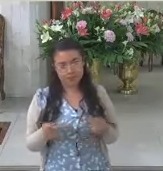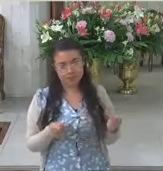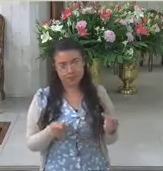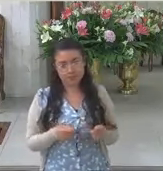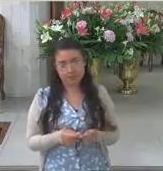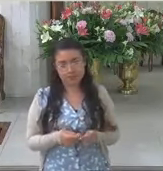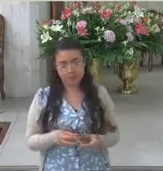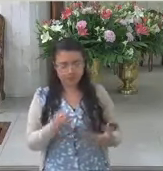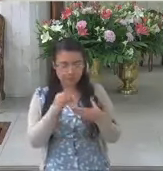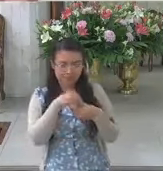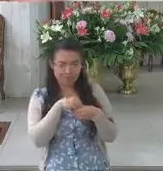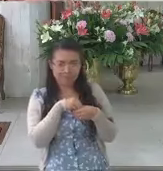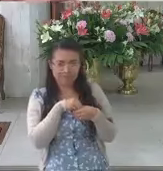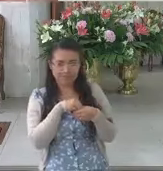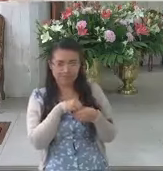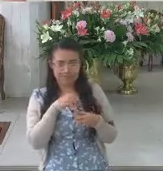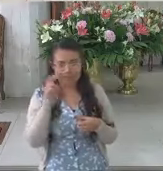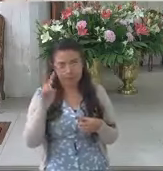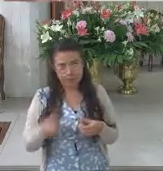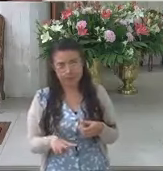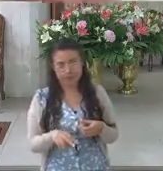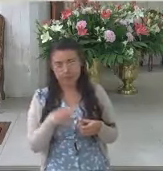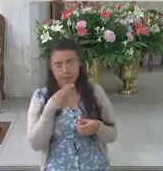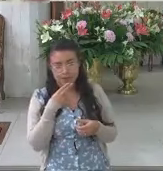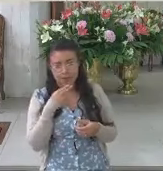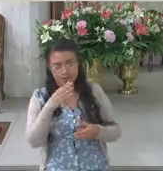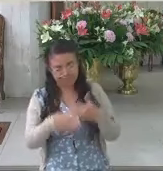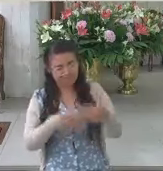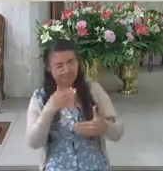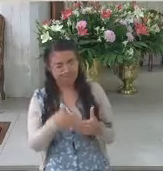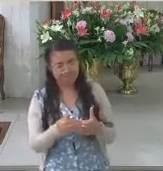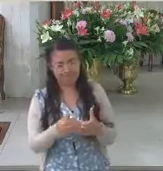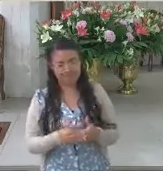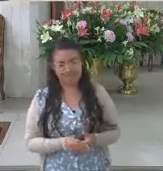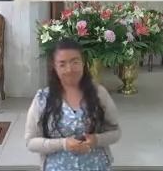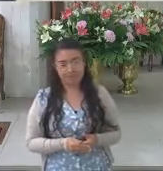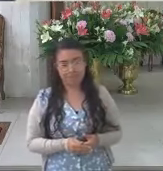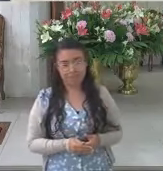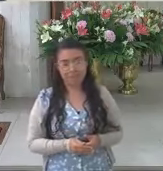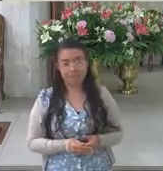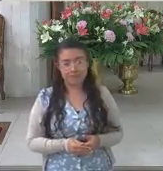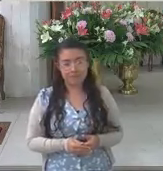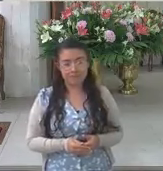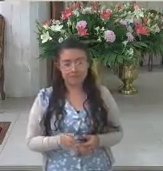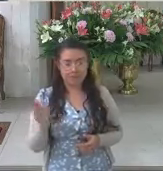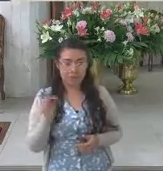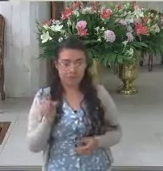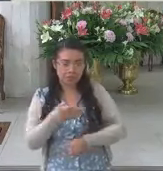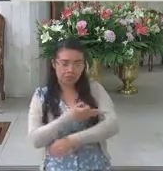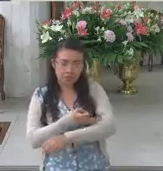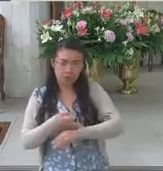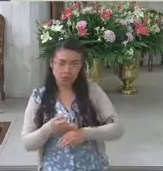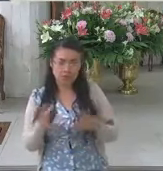cristiano Vale la pena que en las fiestas de la familia ustedes no sean invitados vale